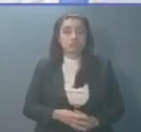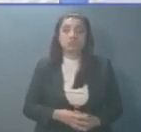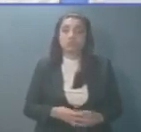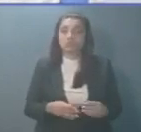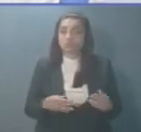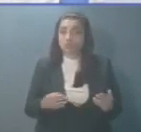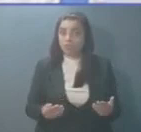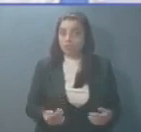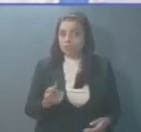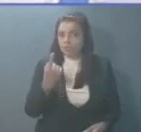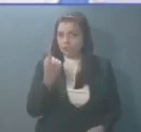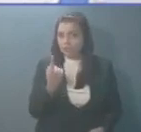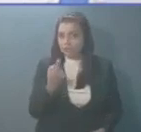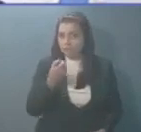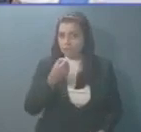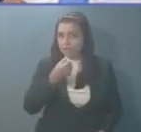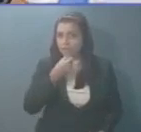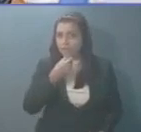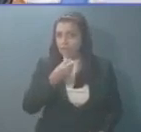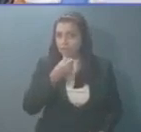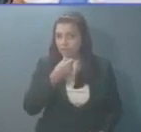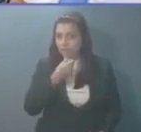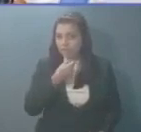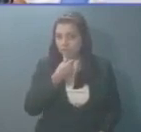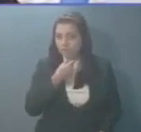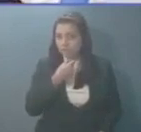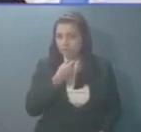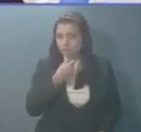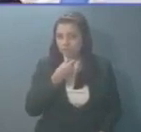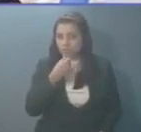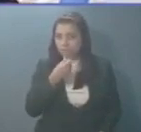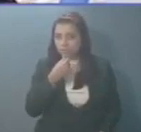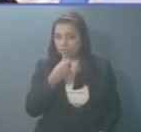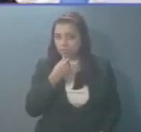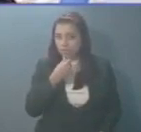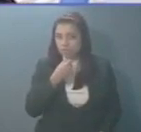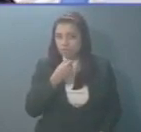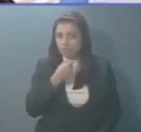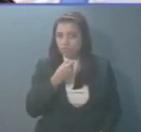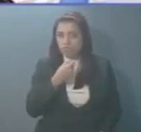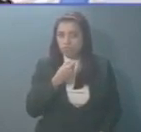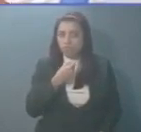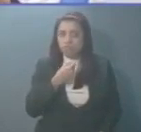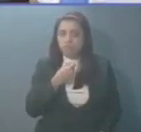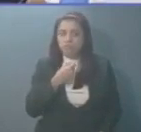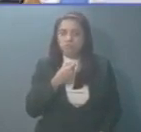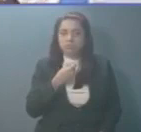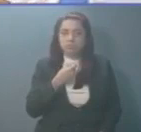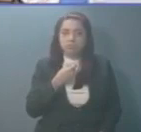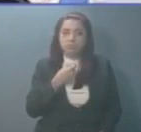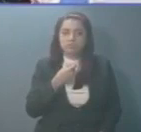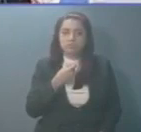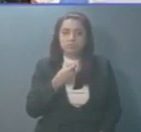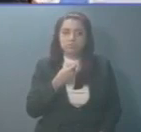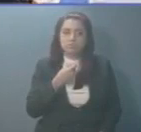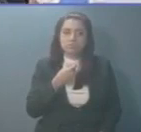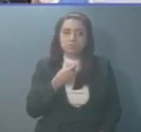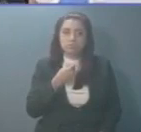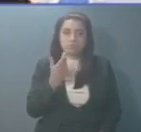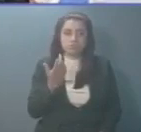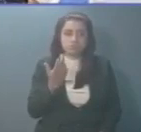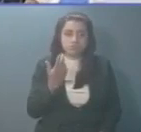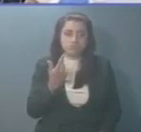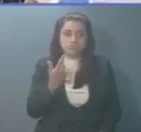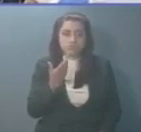Pero el que se disfraza de periodista, el que se esconde en